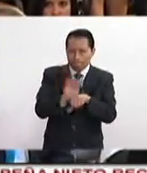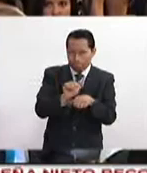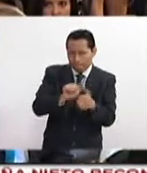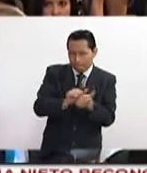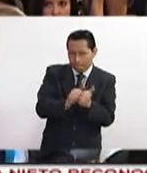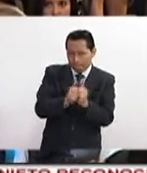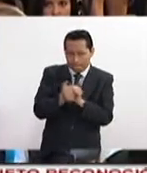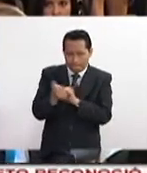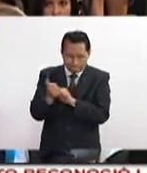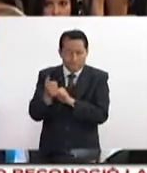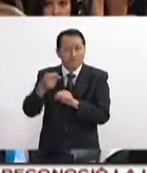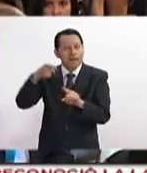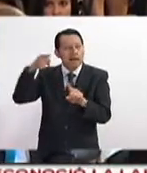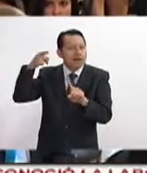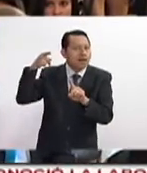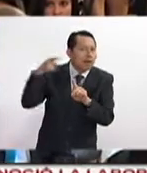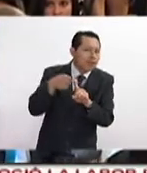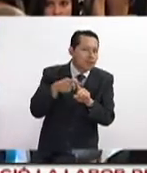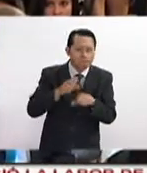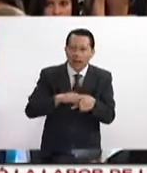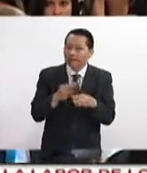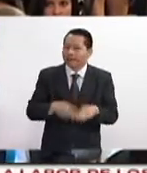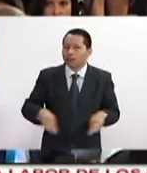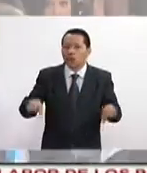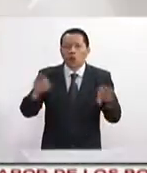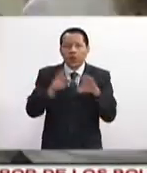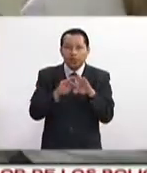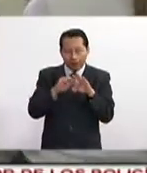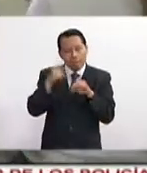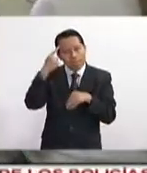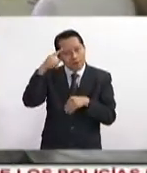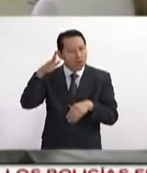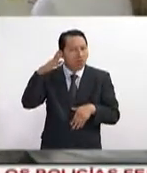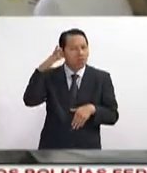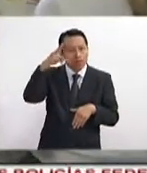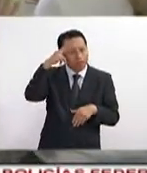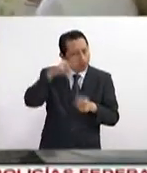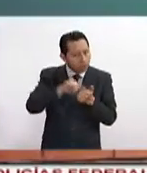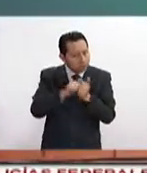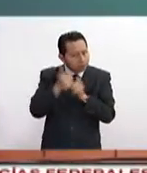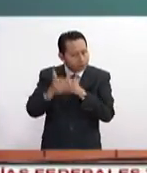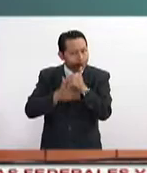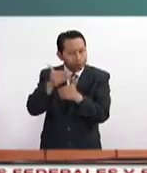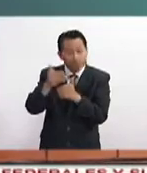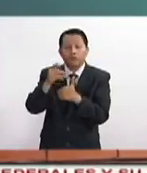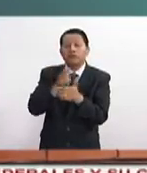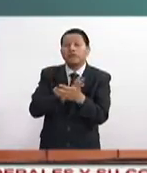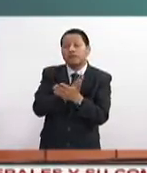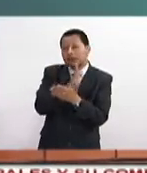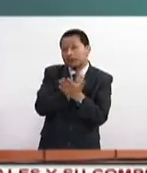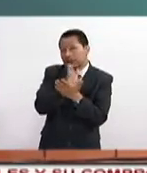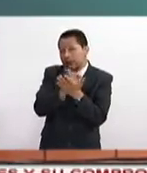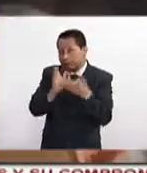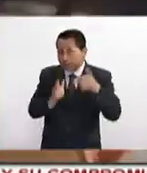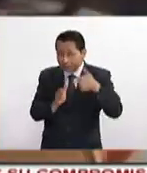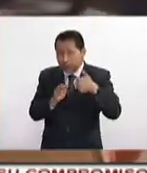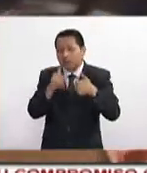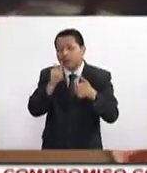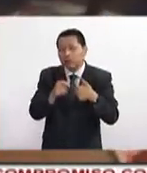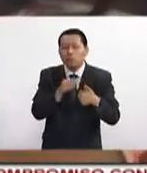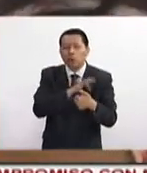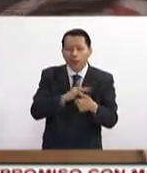el corazón y el eje del cambio de México. La estrategia consta de 6 ejes, entre ellos la